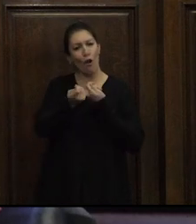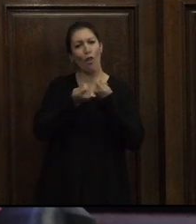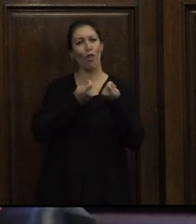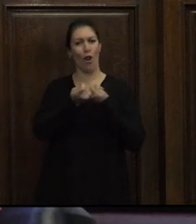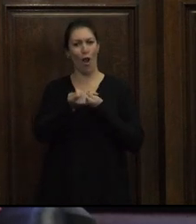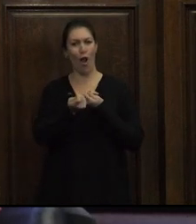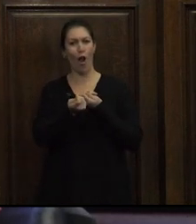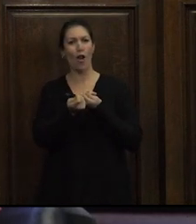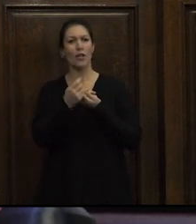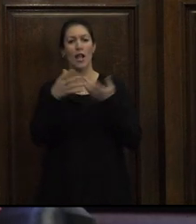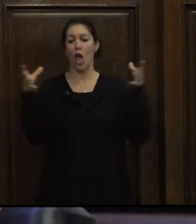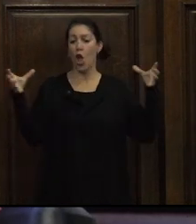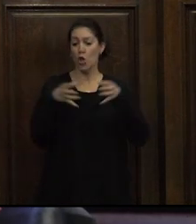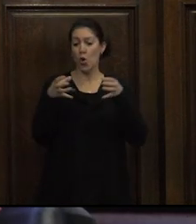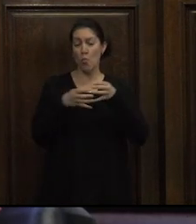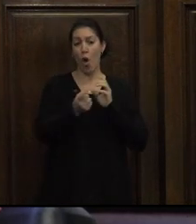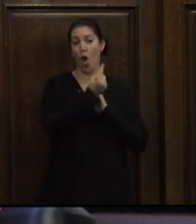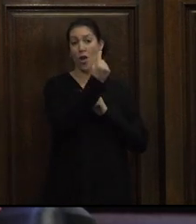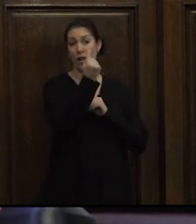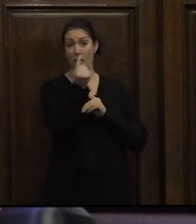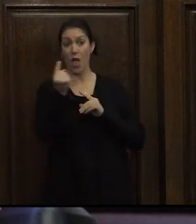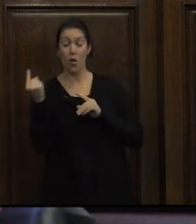control subjetivo y colectivo